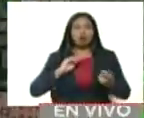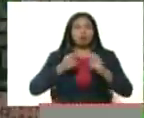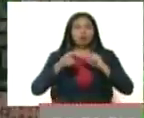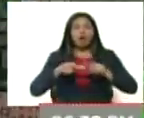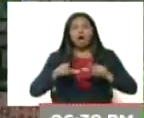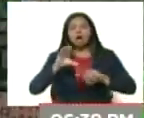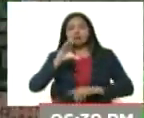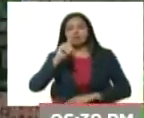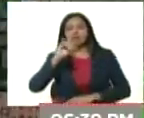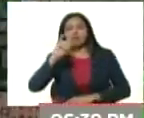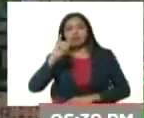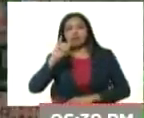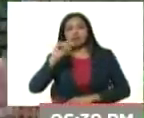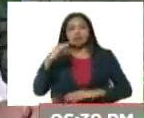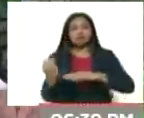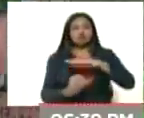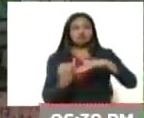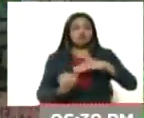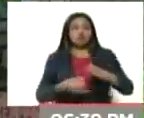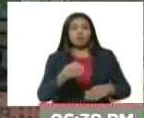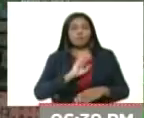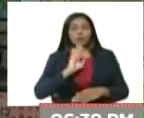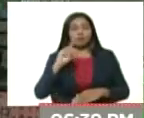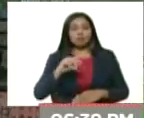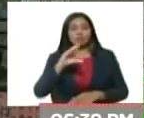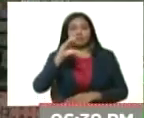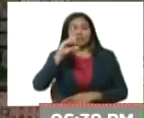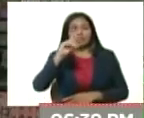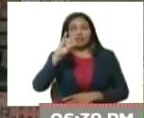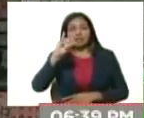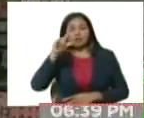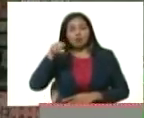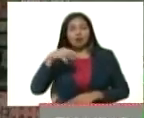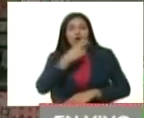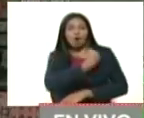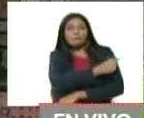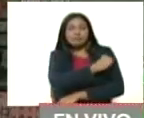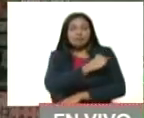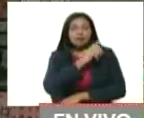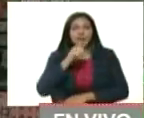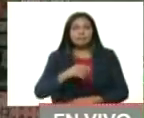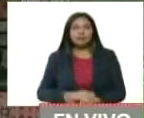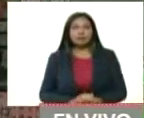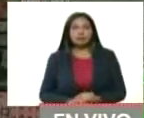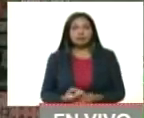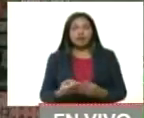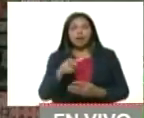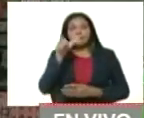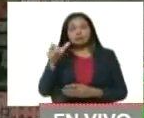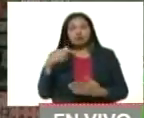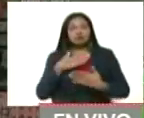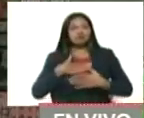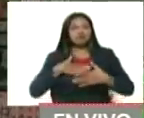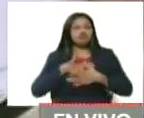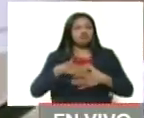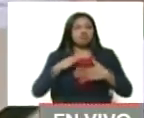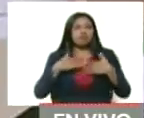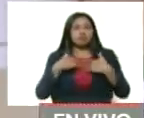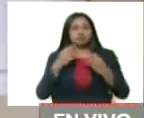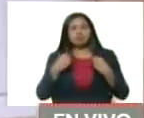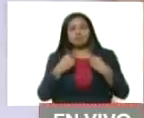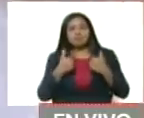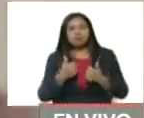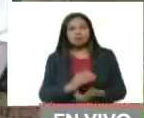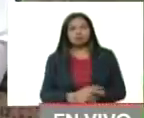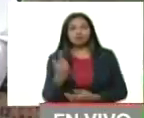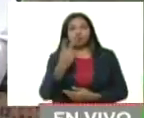a centros, a instituciones o a CDI o a hospitales, o ya forman parte de los pacientes recuperados, y tenemos